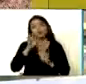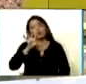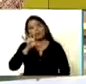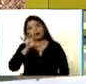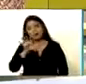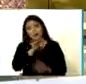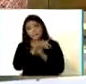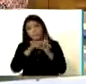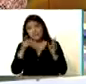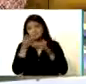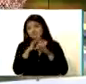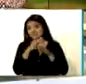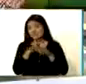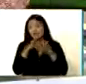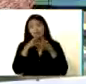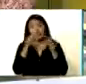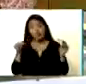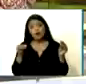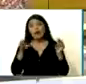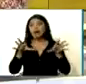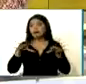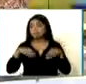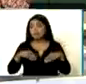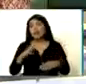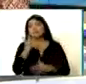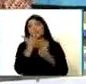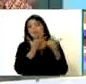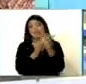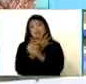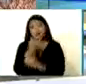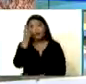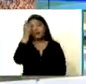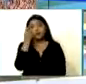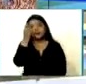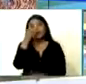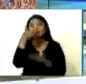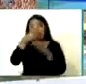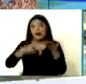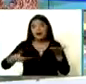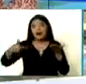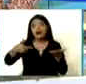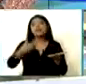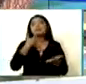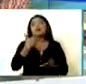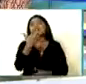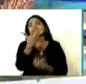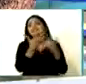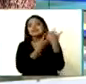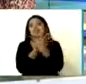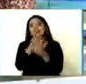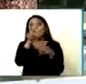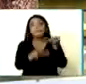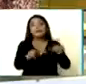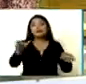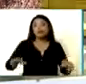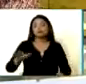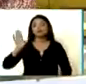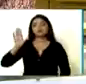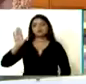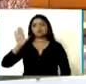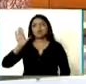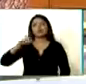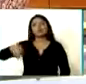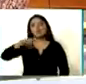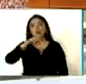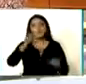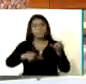Y a pesar de ello, a pesar de que acataron 5 diputados a través de una carta diciendo, mira, está bien, 5 ciudadanos que eran juramentados como diputados, dijeron,